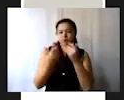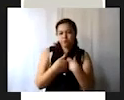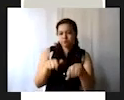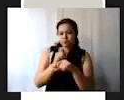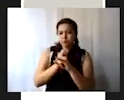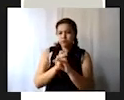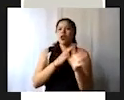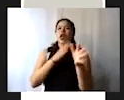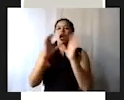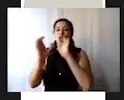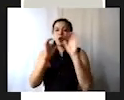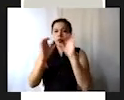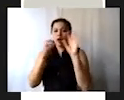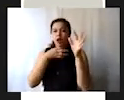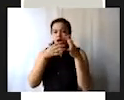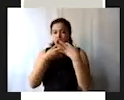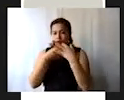medios de comunicación.